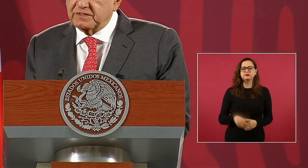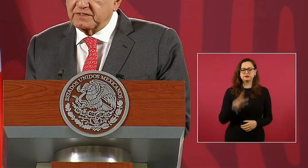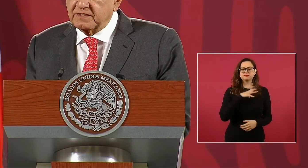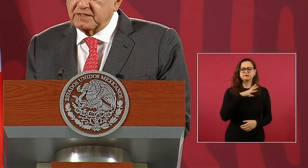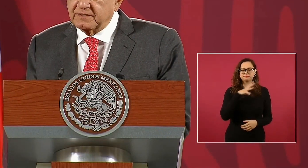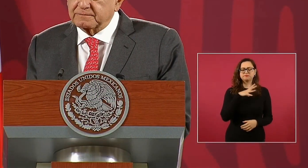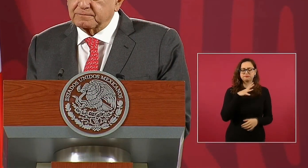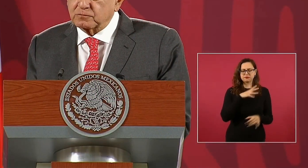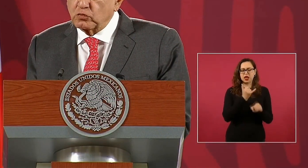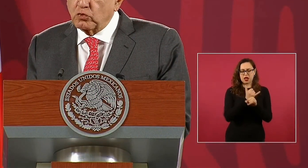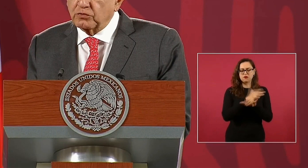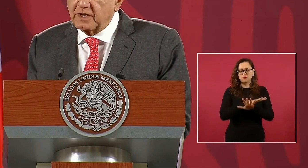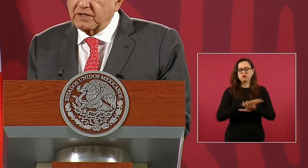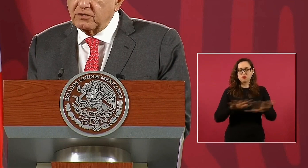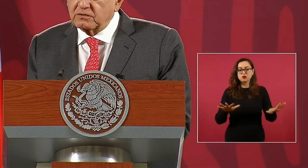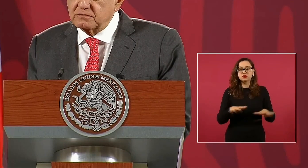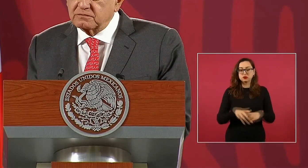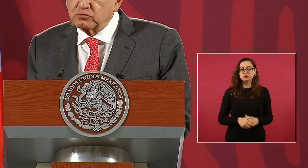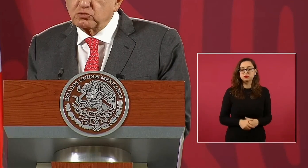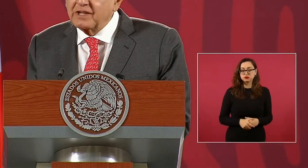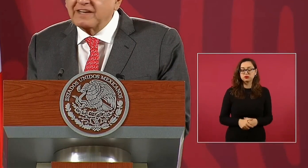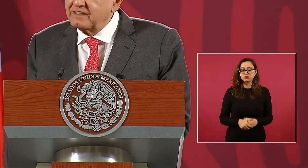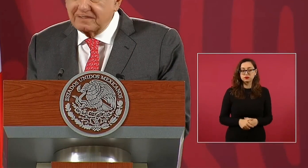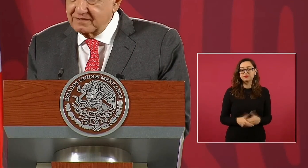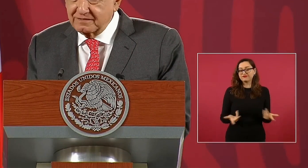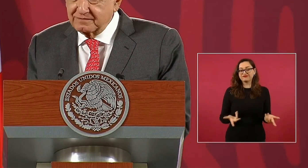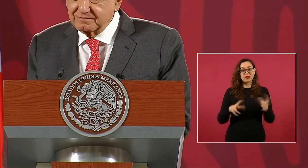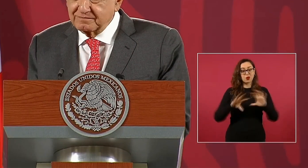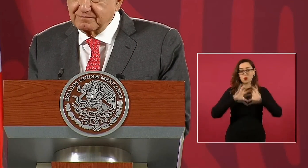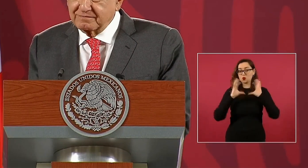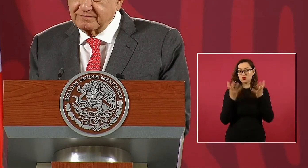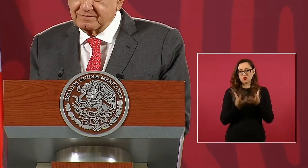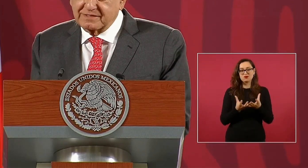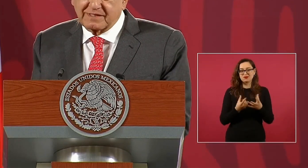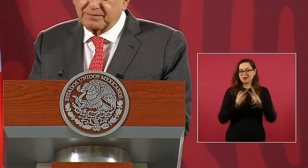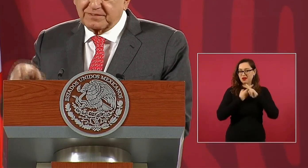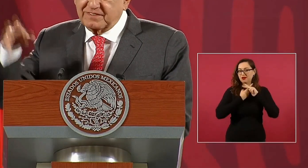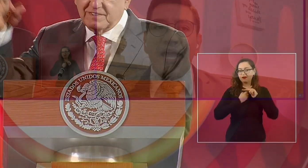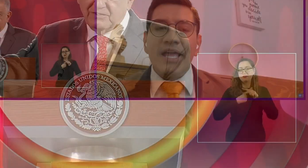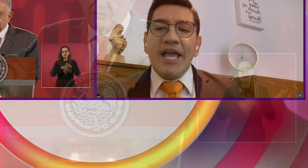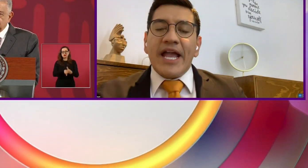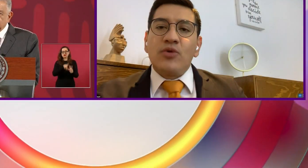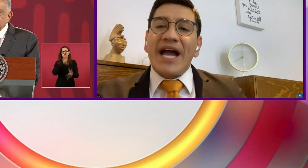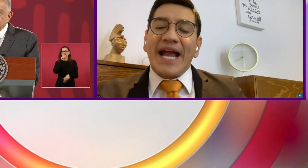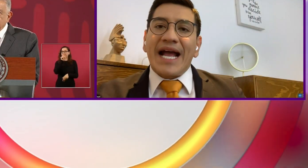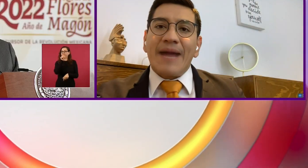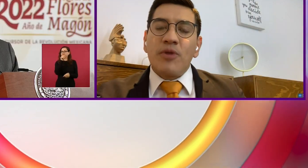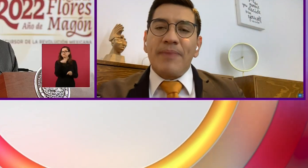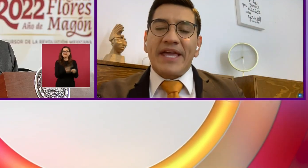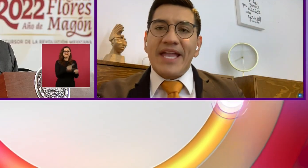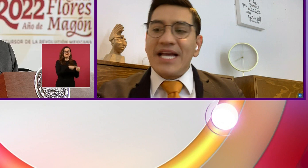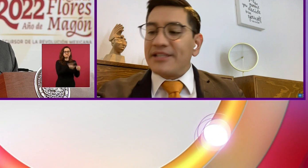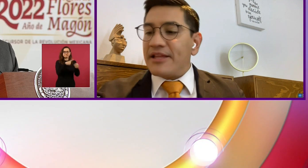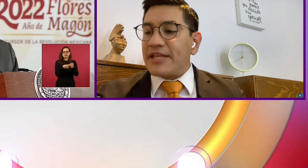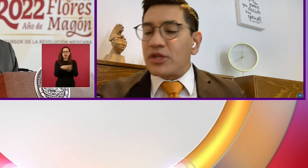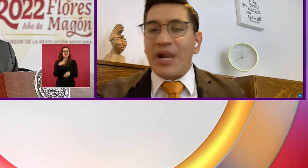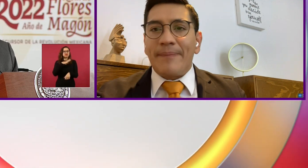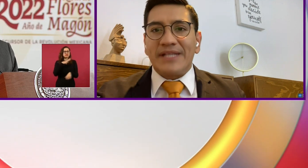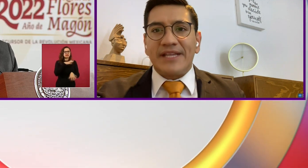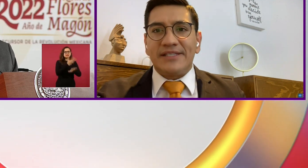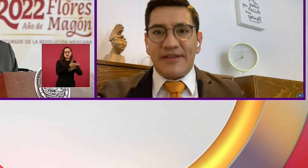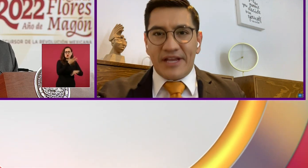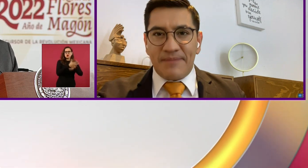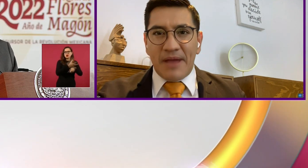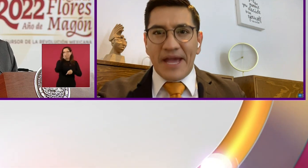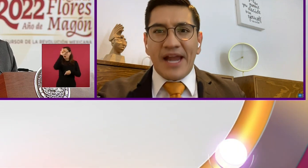pronto empezó en el sur del país, en Chiapas, que es el estado que colinda con Guatemala. En una granja muy pequeña se detectó